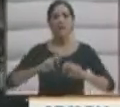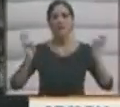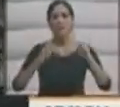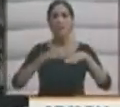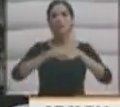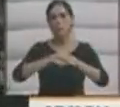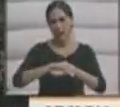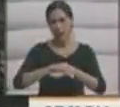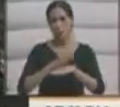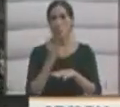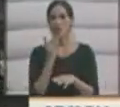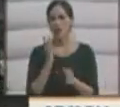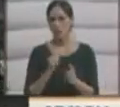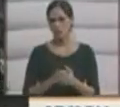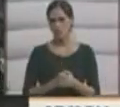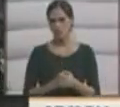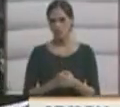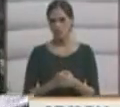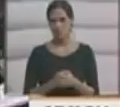y ya se vienen